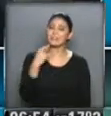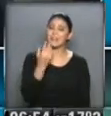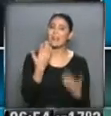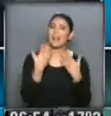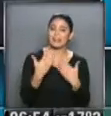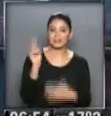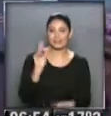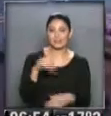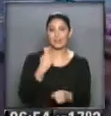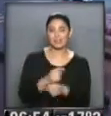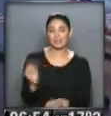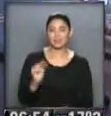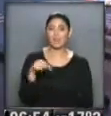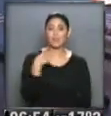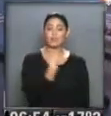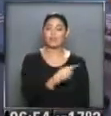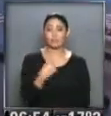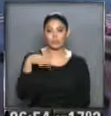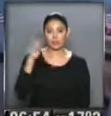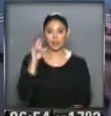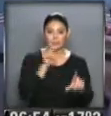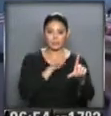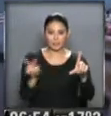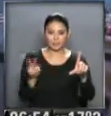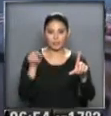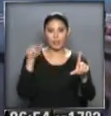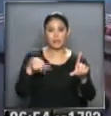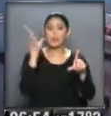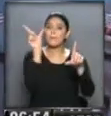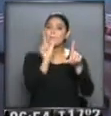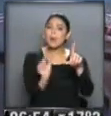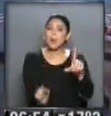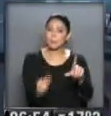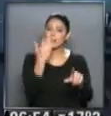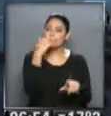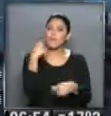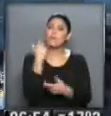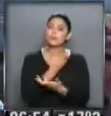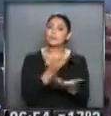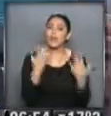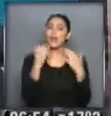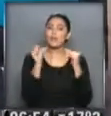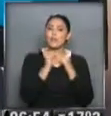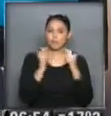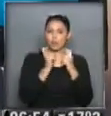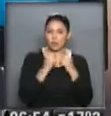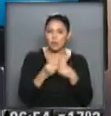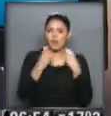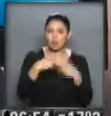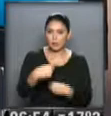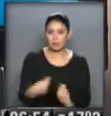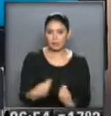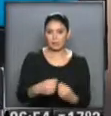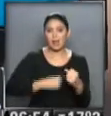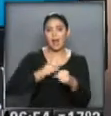Hasta luego. Y nosotros aquí con las imágenes, estos mapas que nos indican qué va a pasar con el aire frío, hasta dónde llegará,